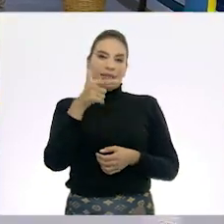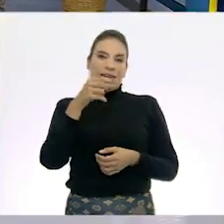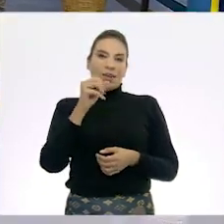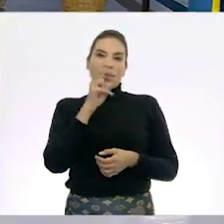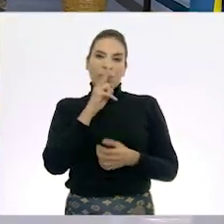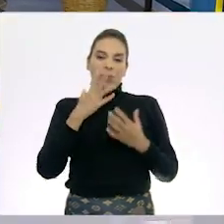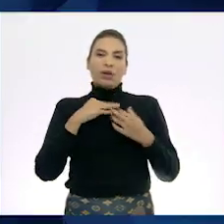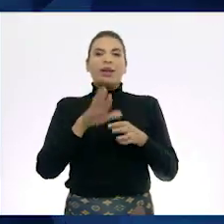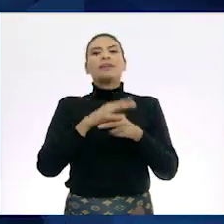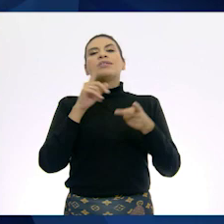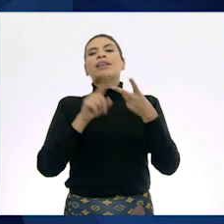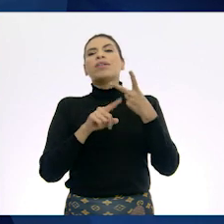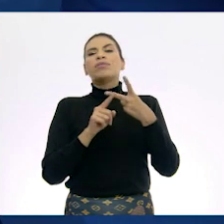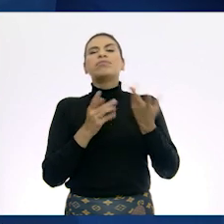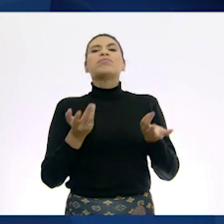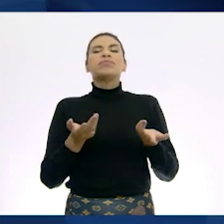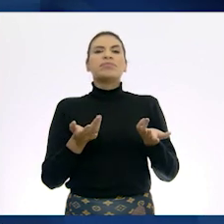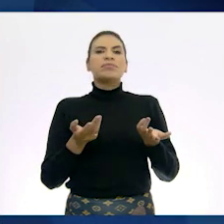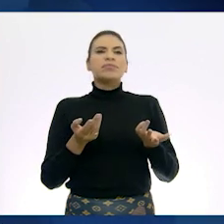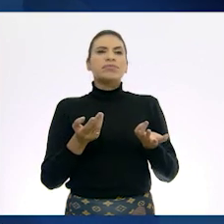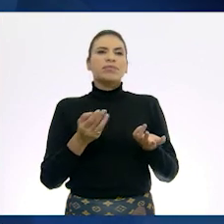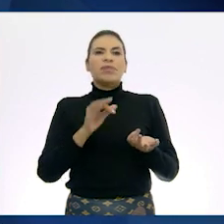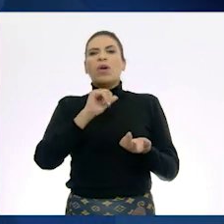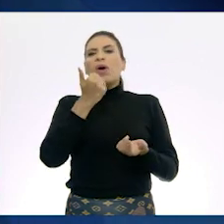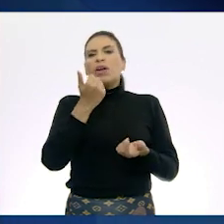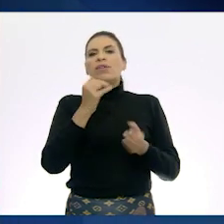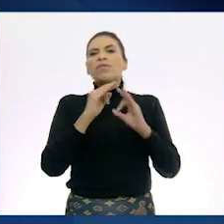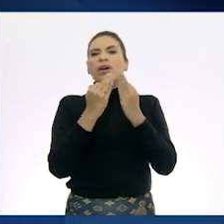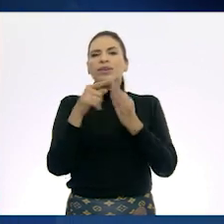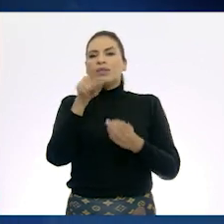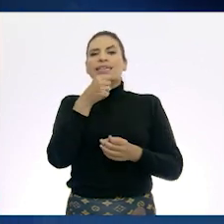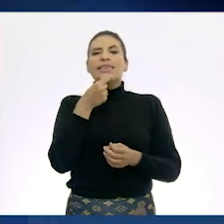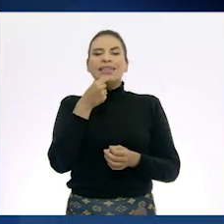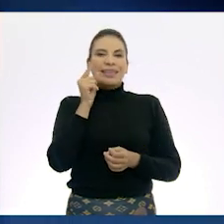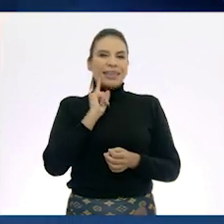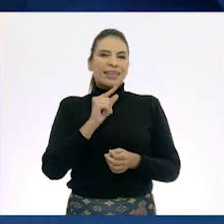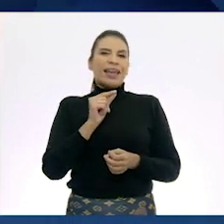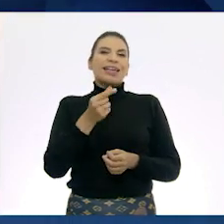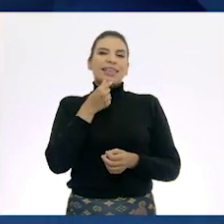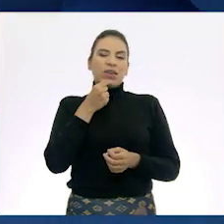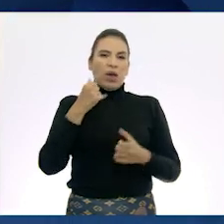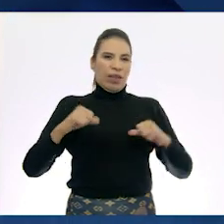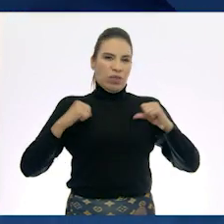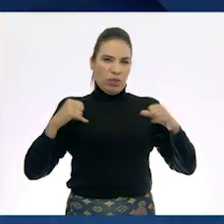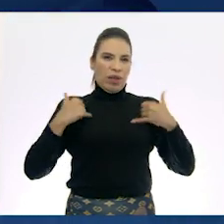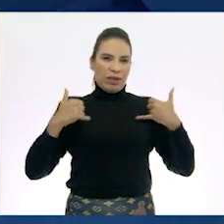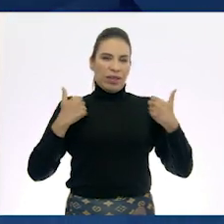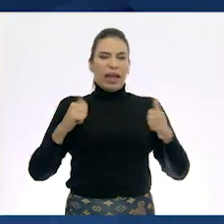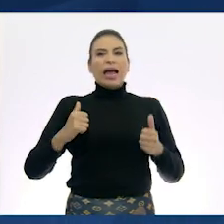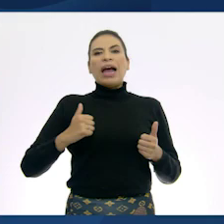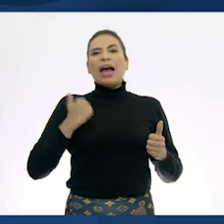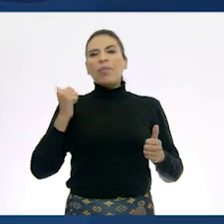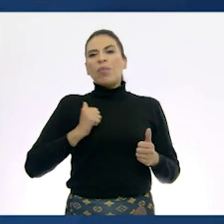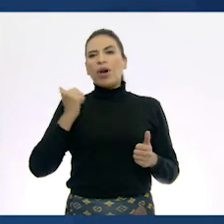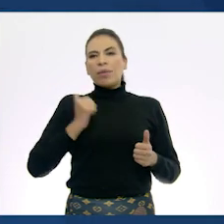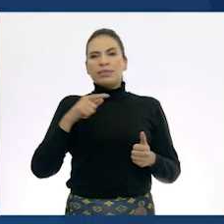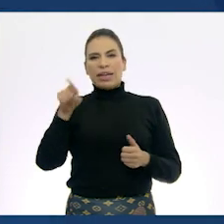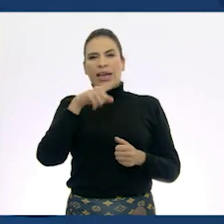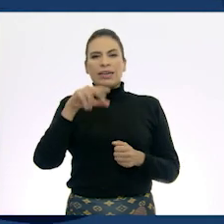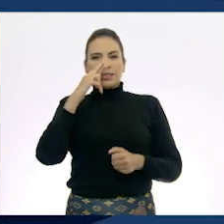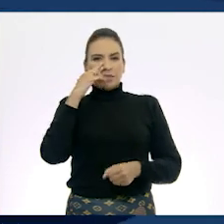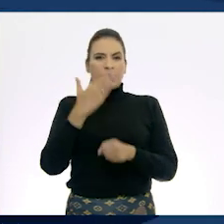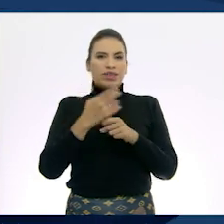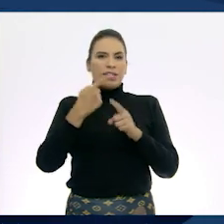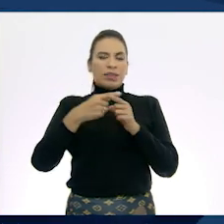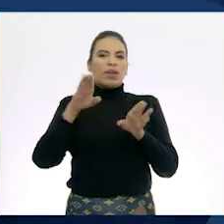segunda pregunta es, ¿de qué manera pueden las niñas, los niños o adolescentes aprovechar de manera responsable